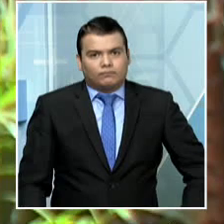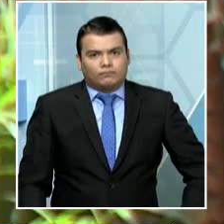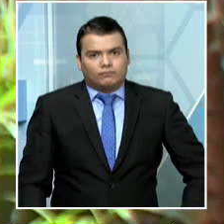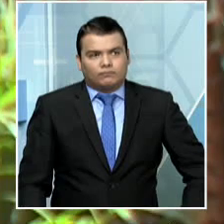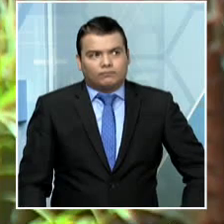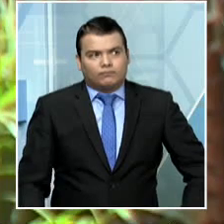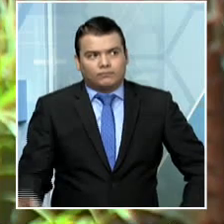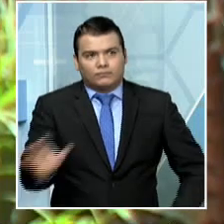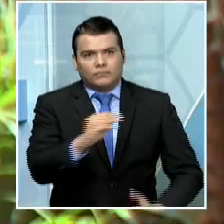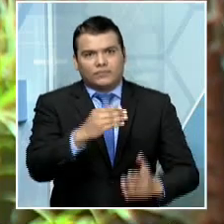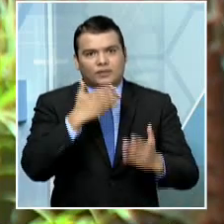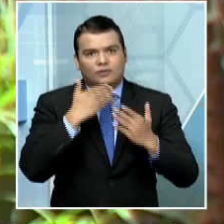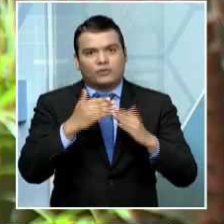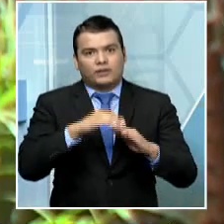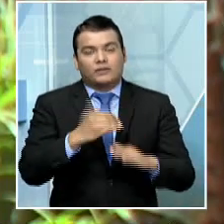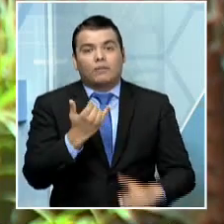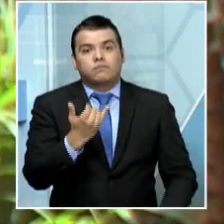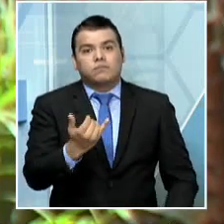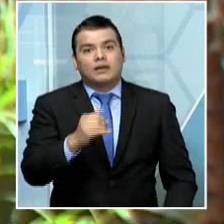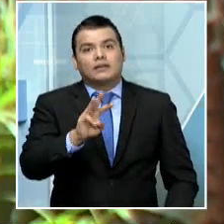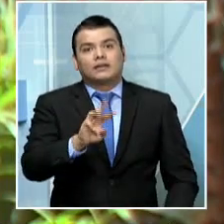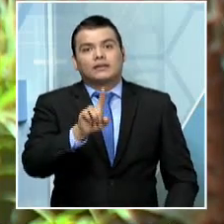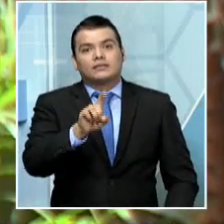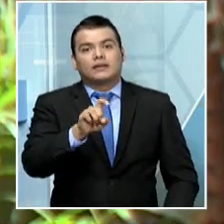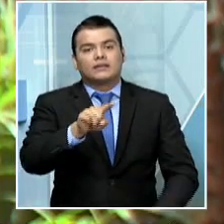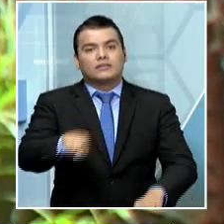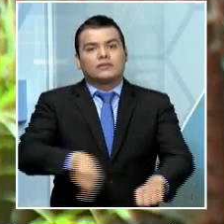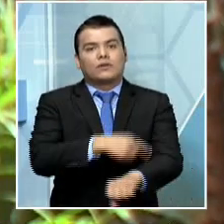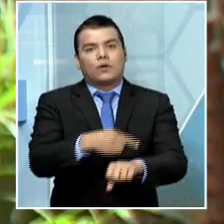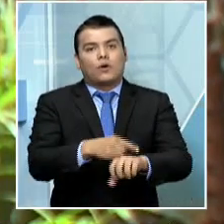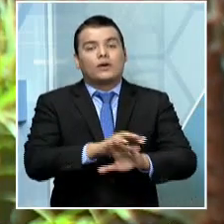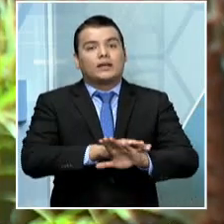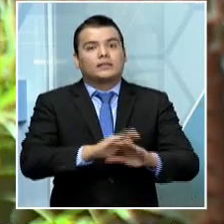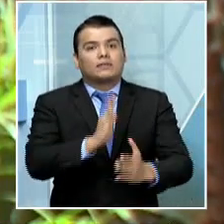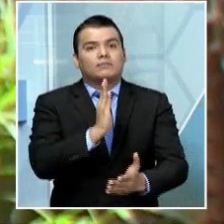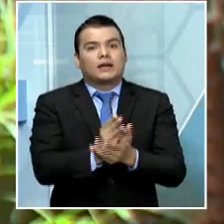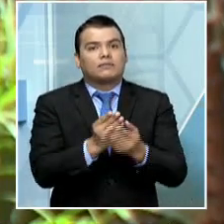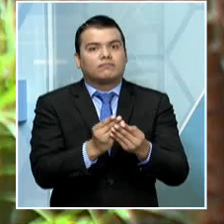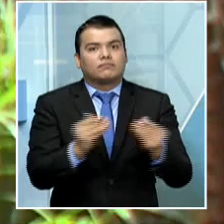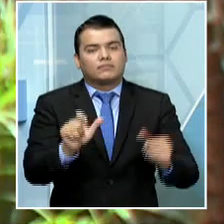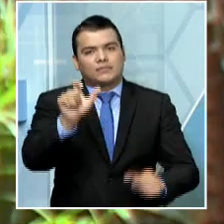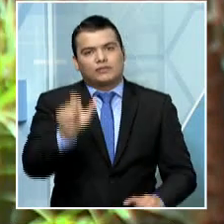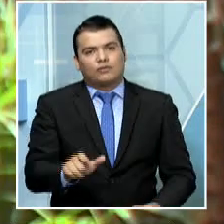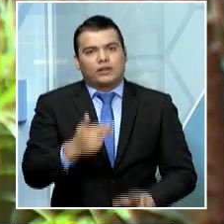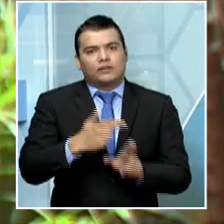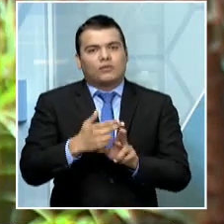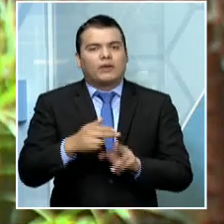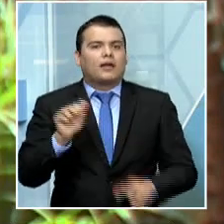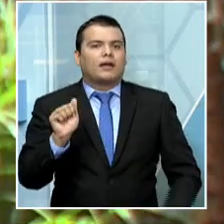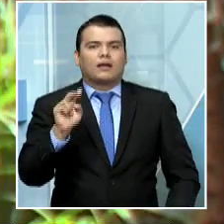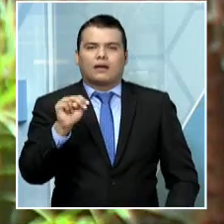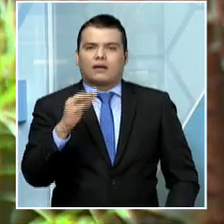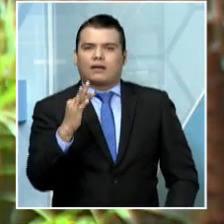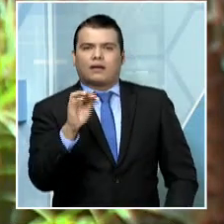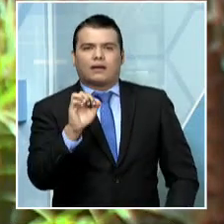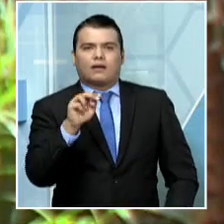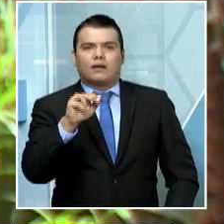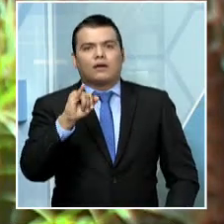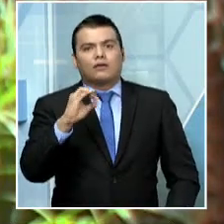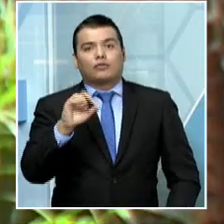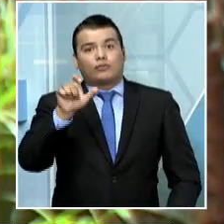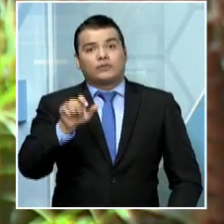¿qué tal? Buenas tardes. Pues ya son más de 36 horas las que se han completado luego de la desaparición de Félix Antonio Hernández, un importante líder